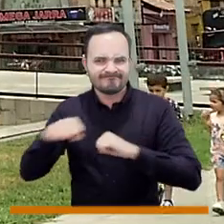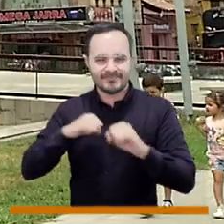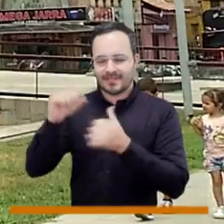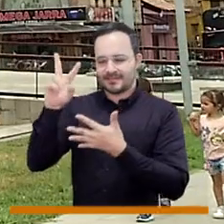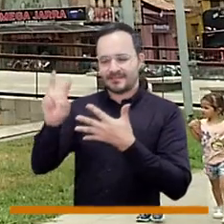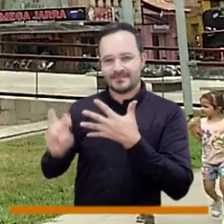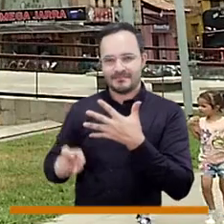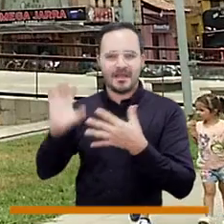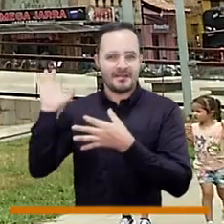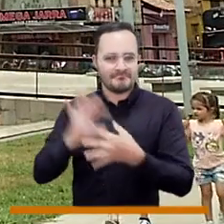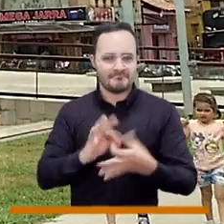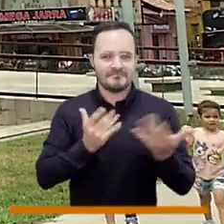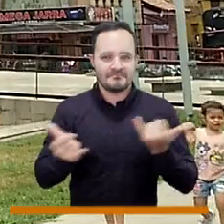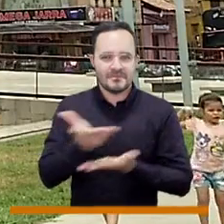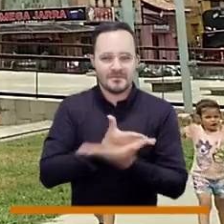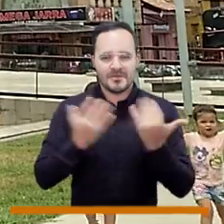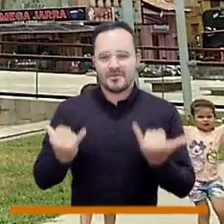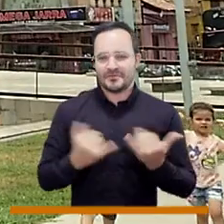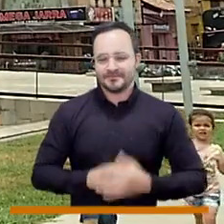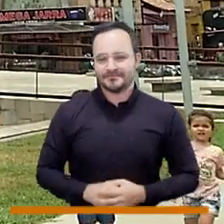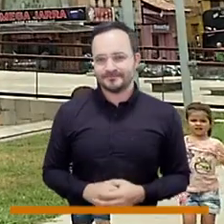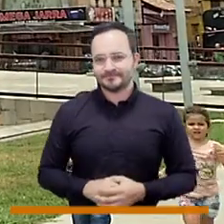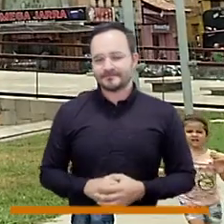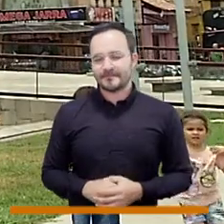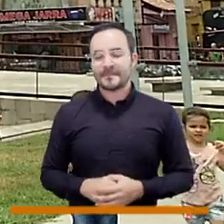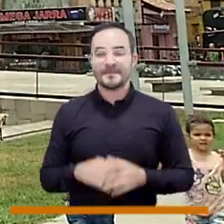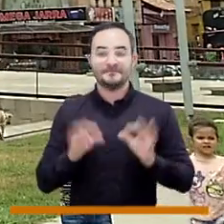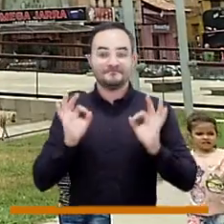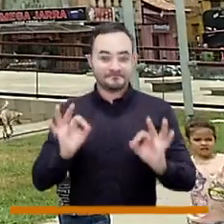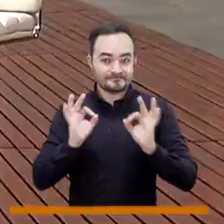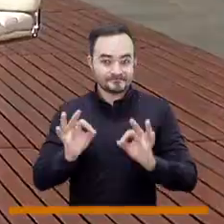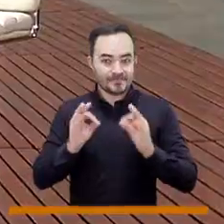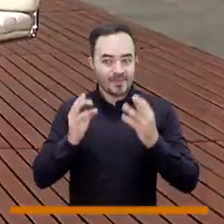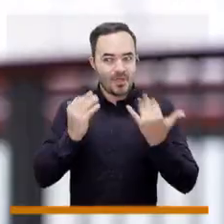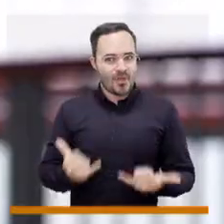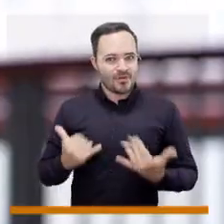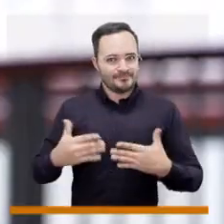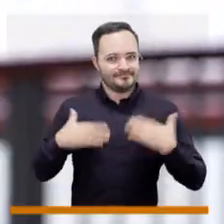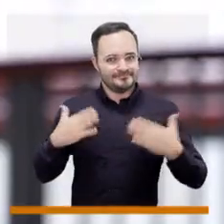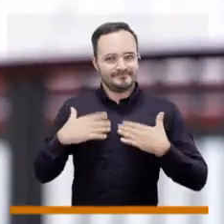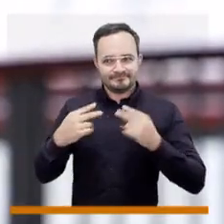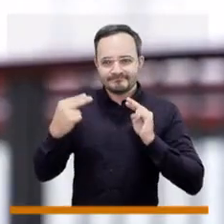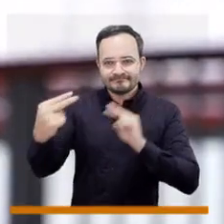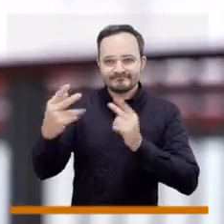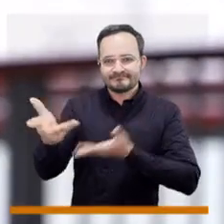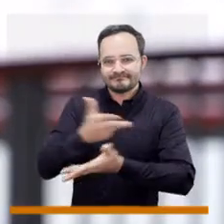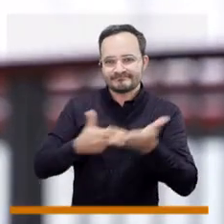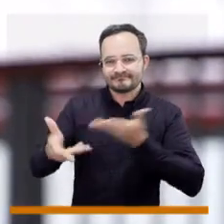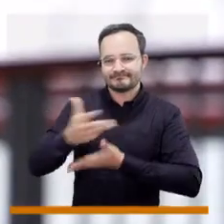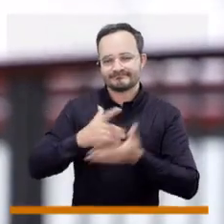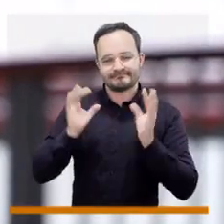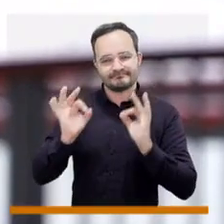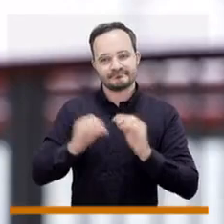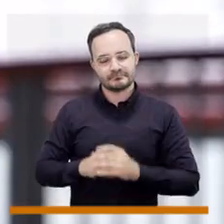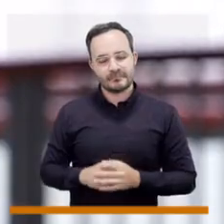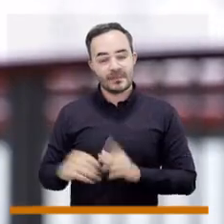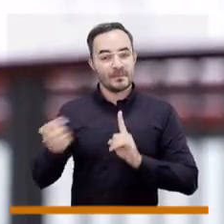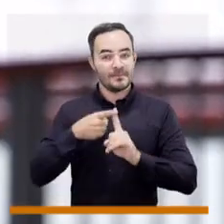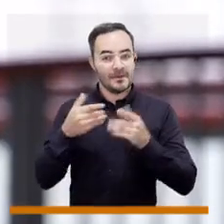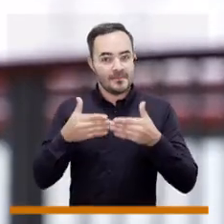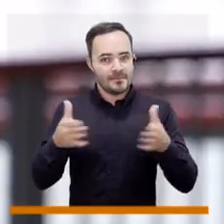ahí conectados con nosotros. Esa es la idea, concejal. Y bueno, no podemos empezar nuestro espacio sin dar